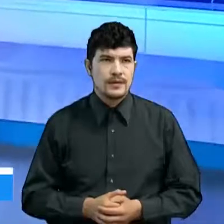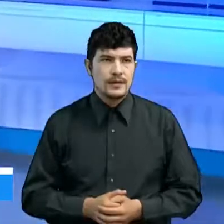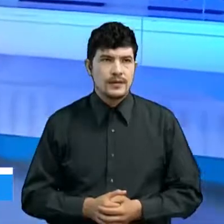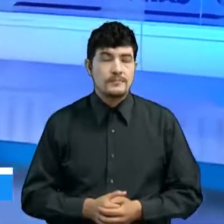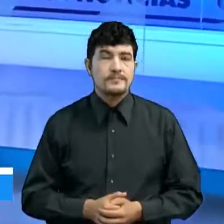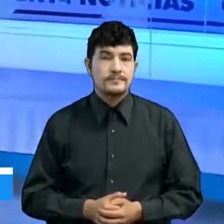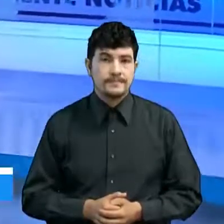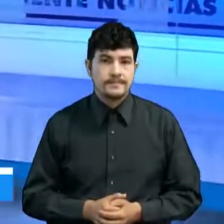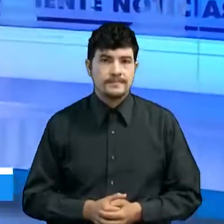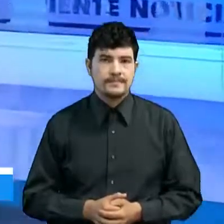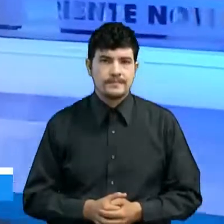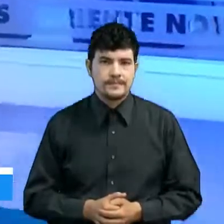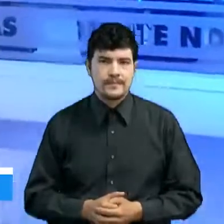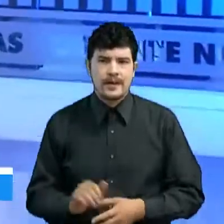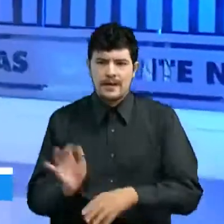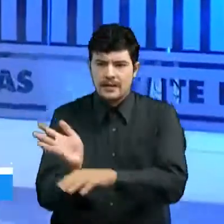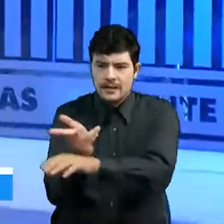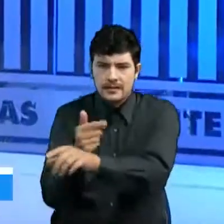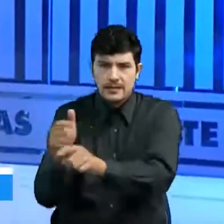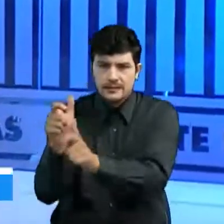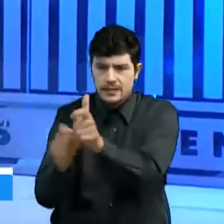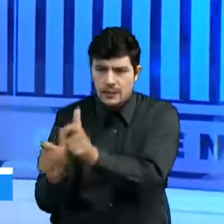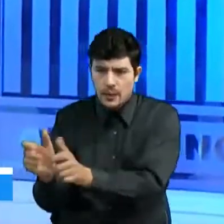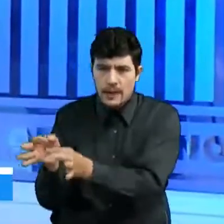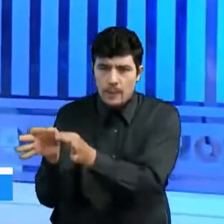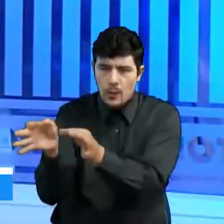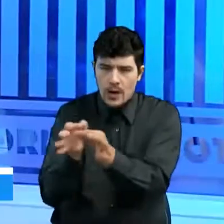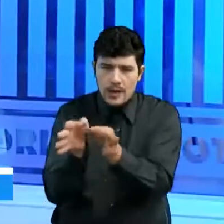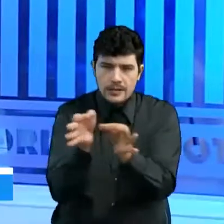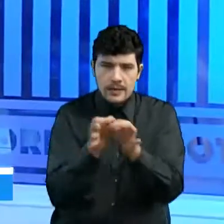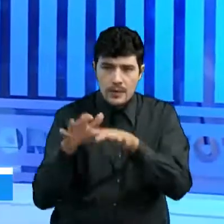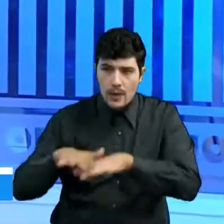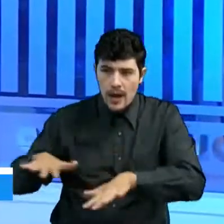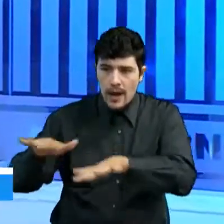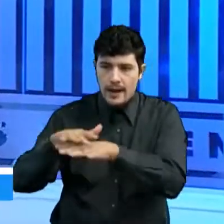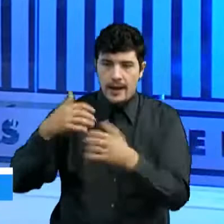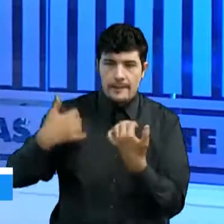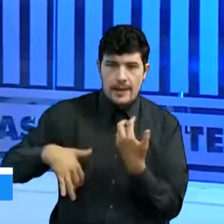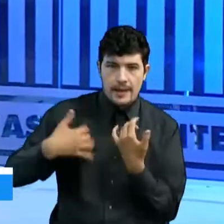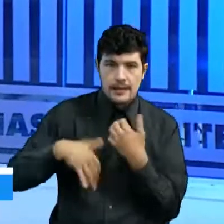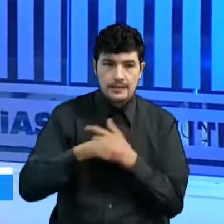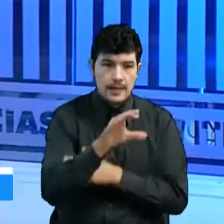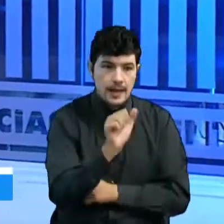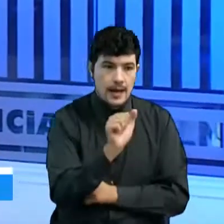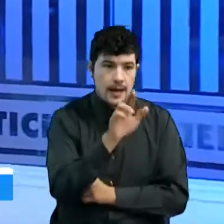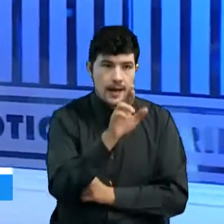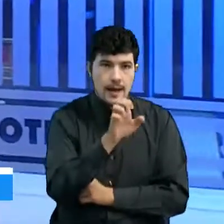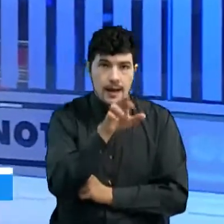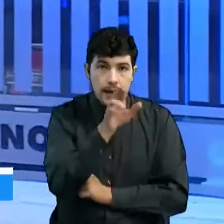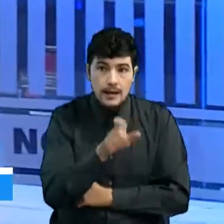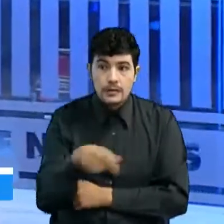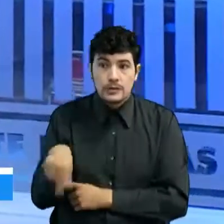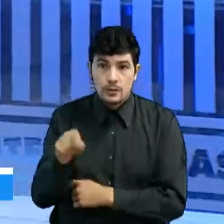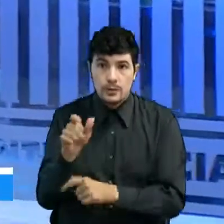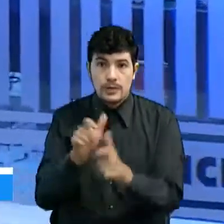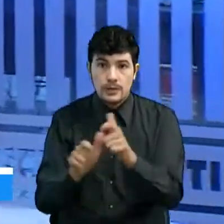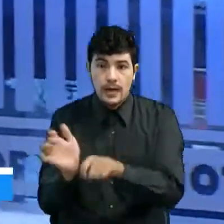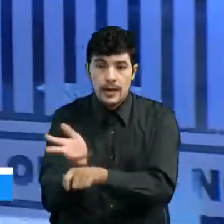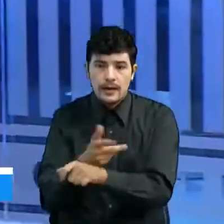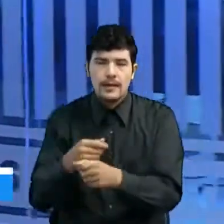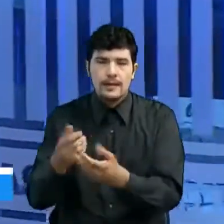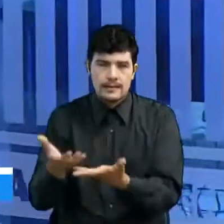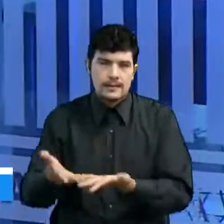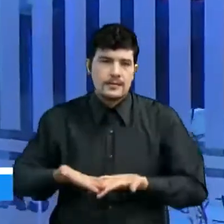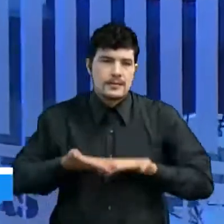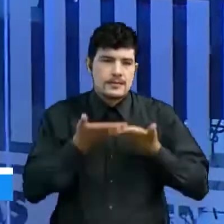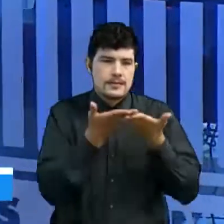bueno y artistas de diferentes municipios de las diferentes provincias de vélez y carare reciben kit de alimentos con el apoyo de la gobernación de